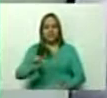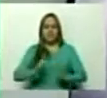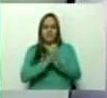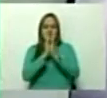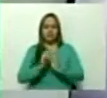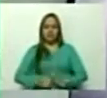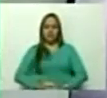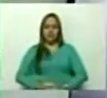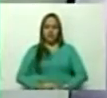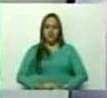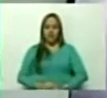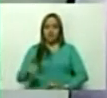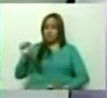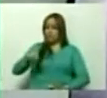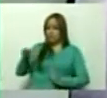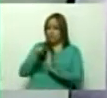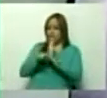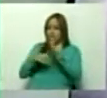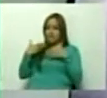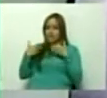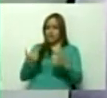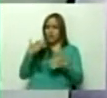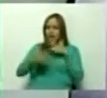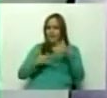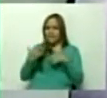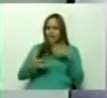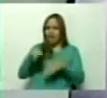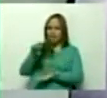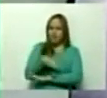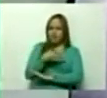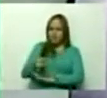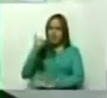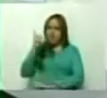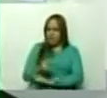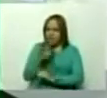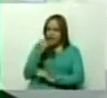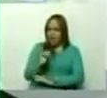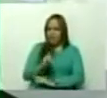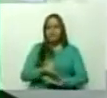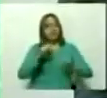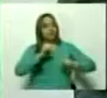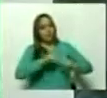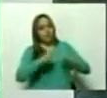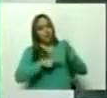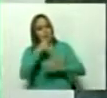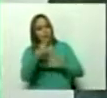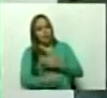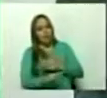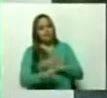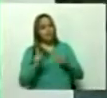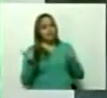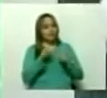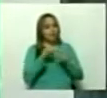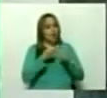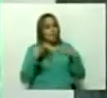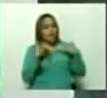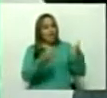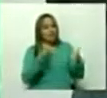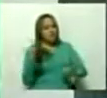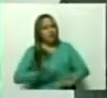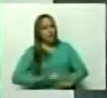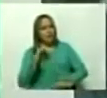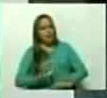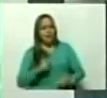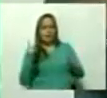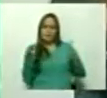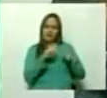¿Las medidas de bioseguridad en estos espectáculos, eventos que se Por van supuesto, a hacer? Por supuesto, eso está contemplado en el plan de gestión municipal. La salud es prioridad, salud en todos los sentidos.